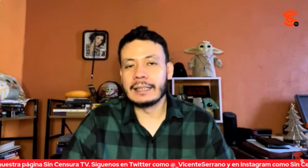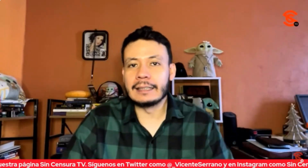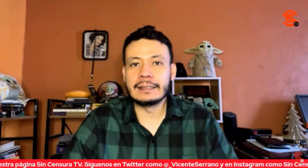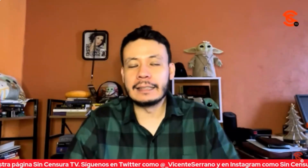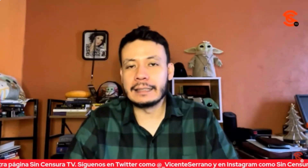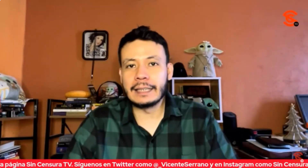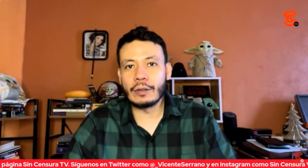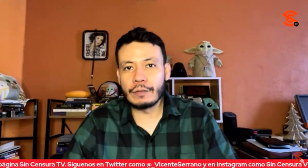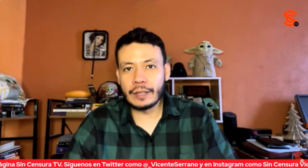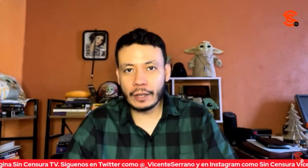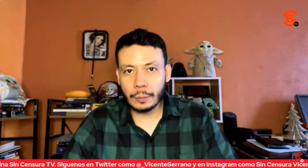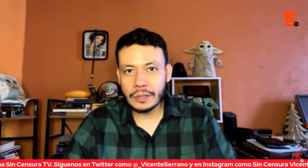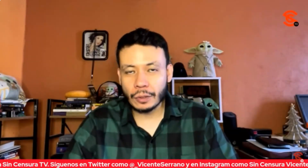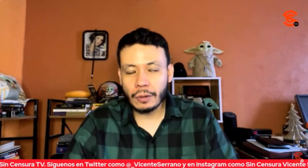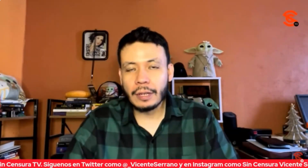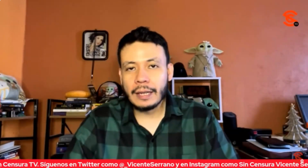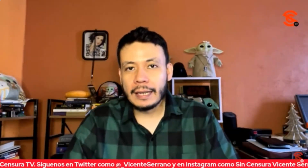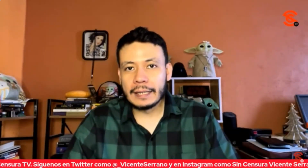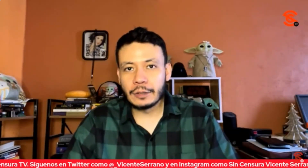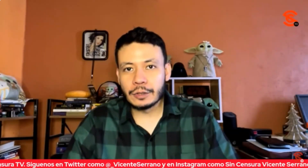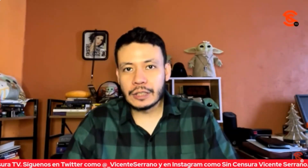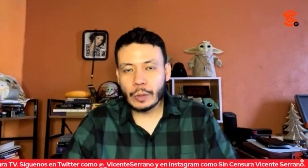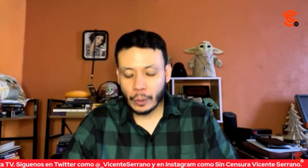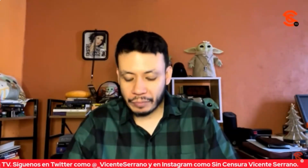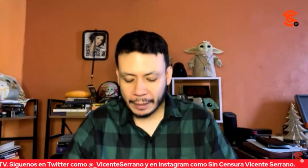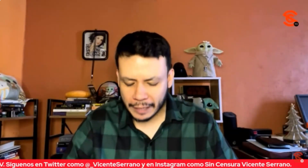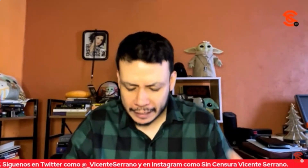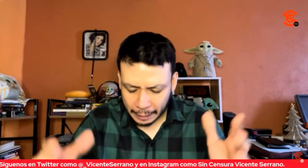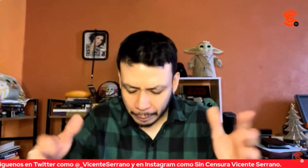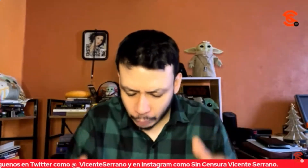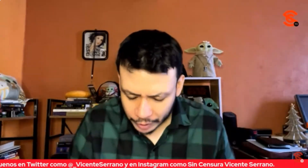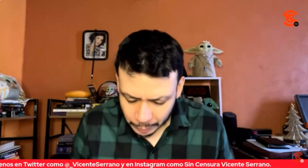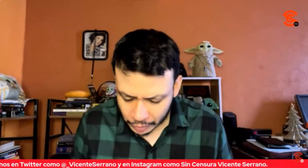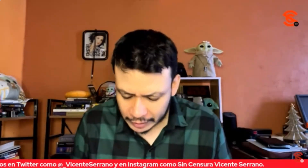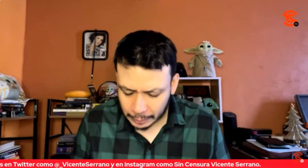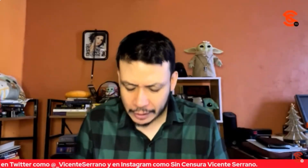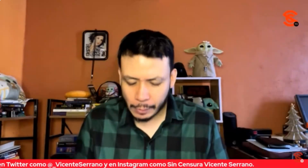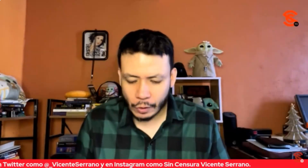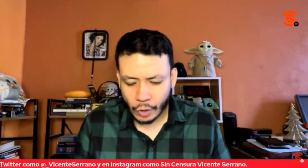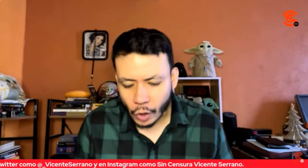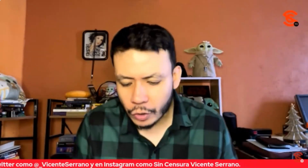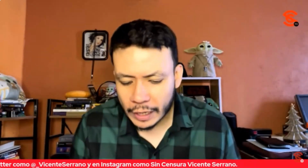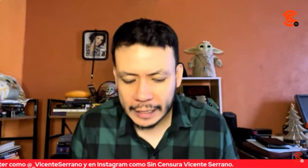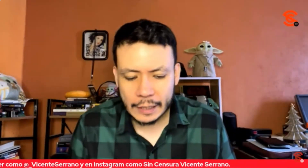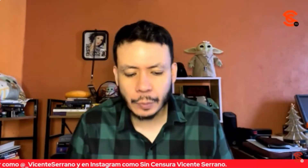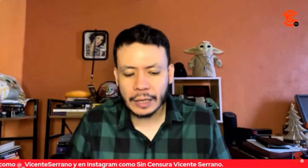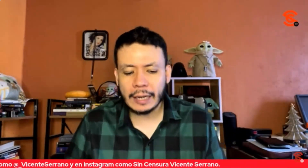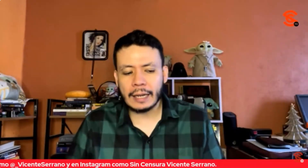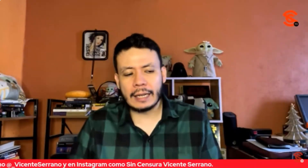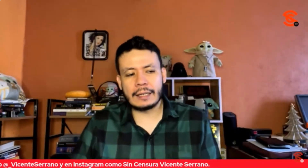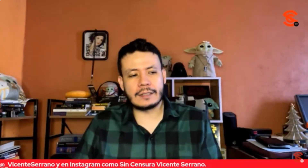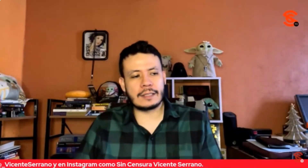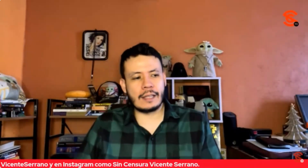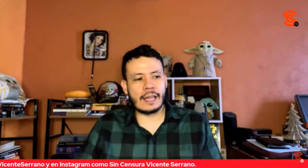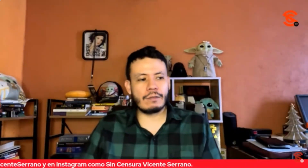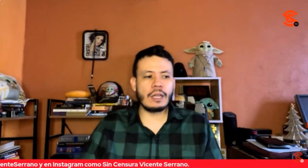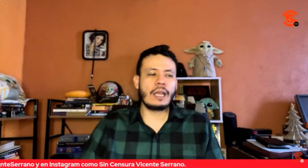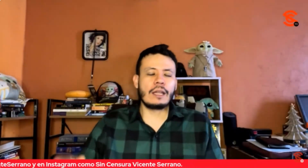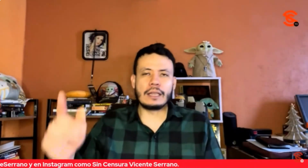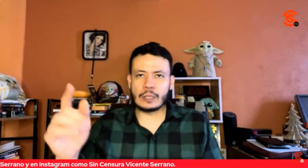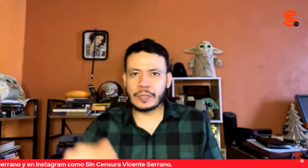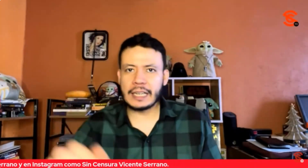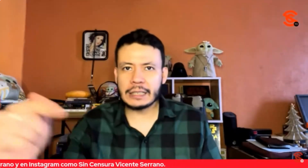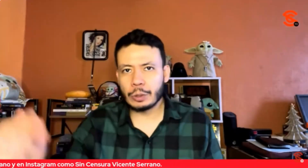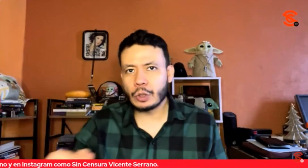ahí el dinero del fideicomiso, ¿no? Entonces, bueno, había ahí algunas personas que me escribieron, no, Jonathan, es porque se